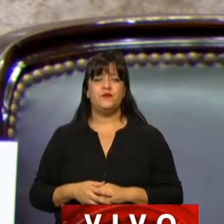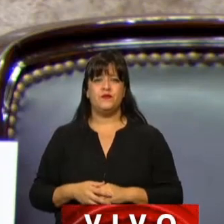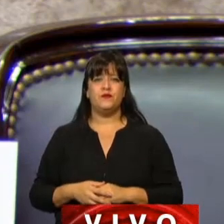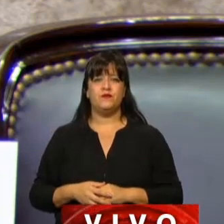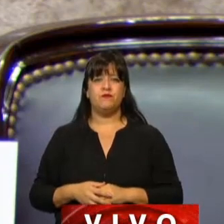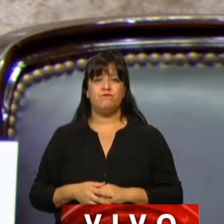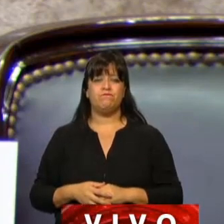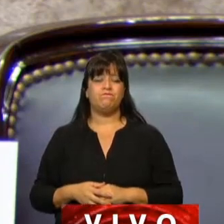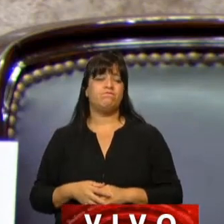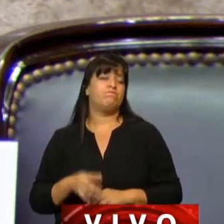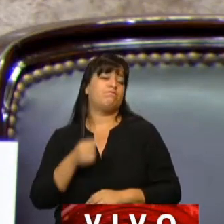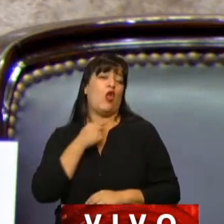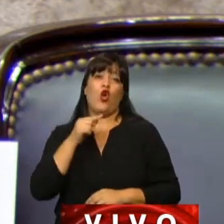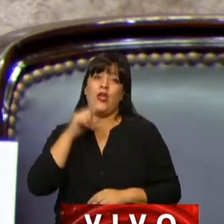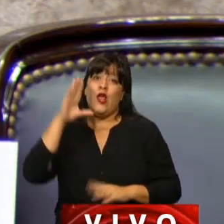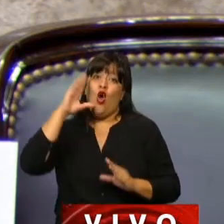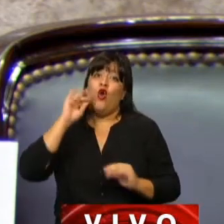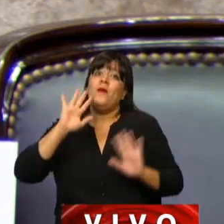No me quiero olvidar